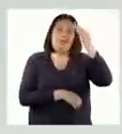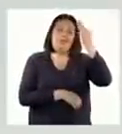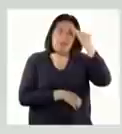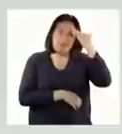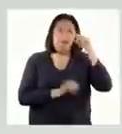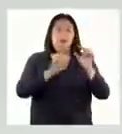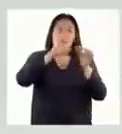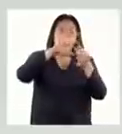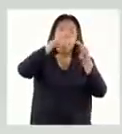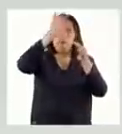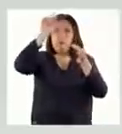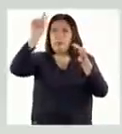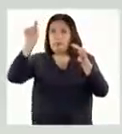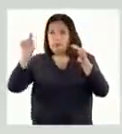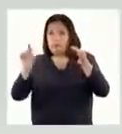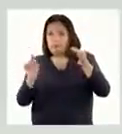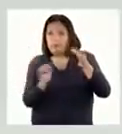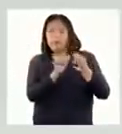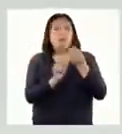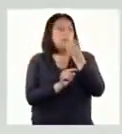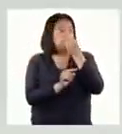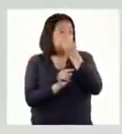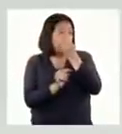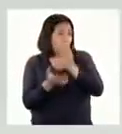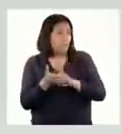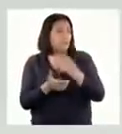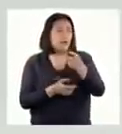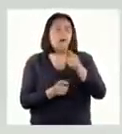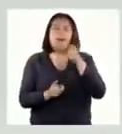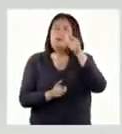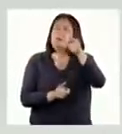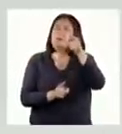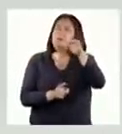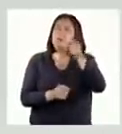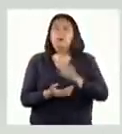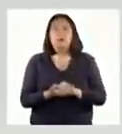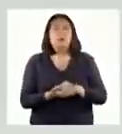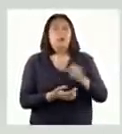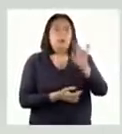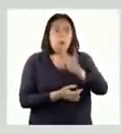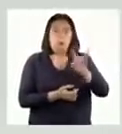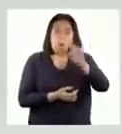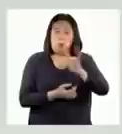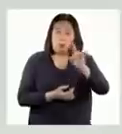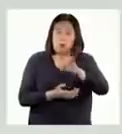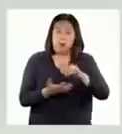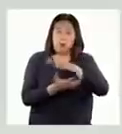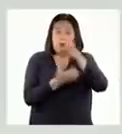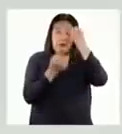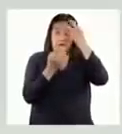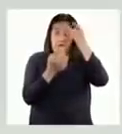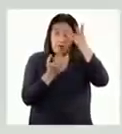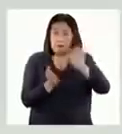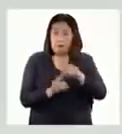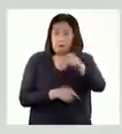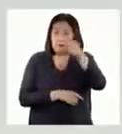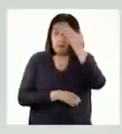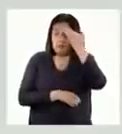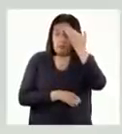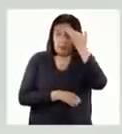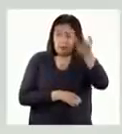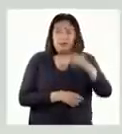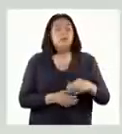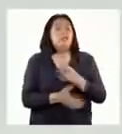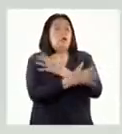los eslabones de una cadena alimentaria, quiero retarte a que, usando toda la información que sabes del oso